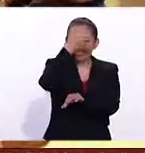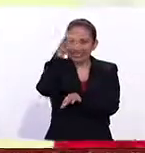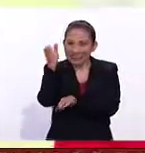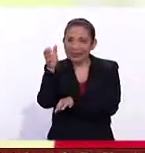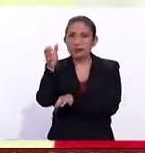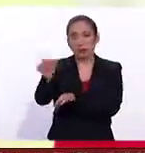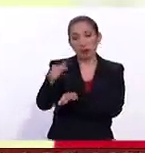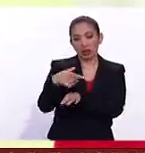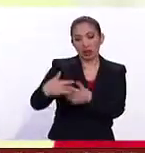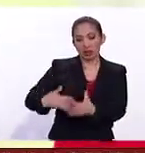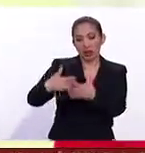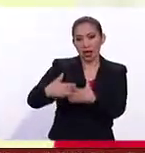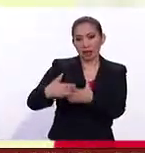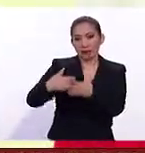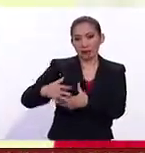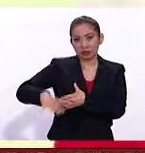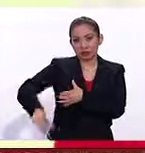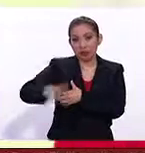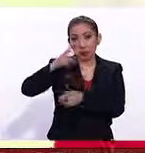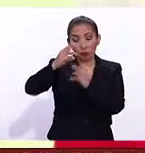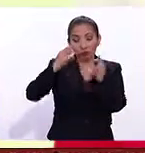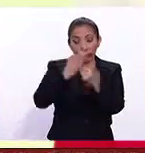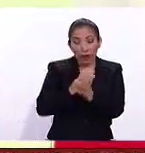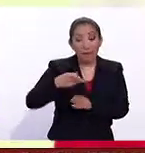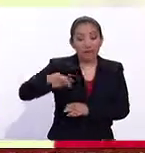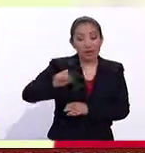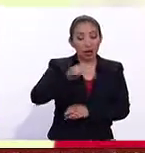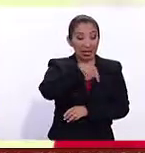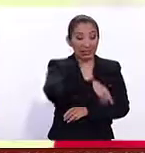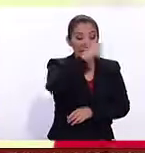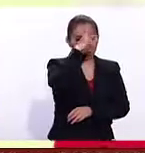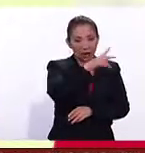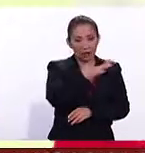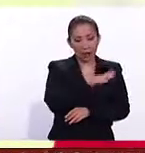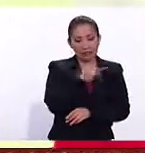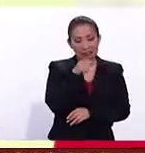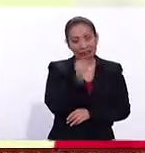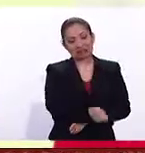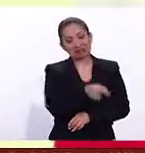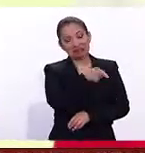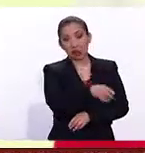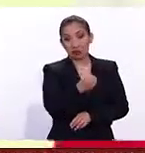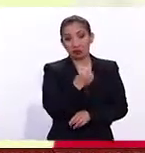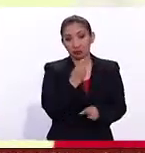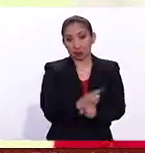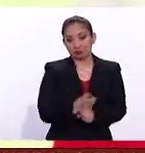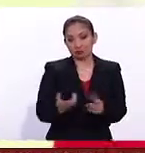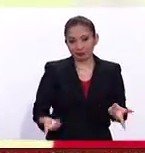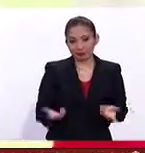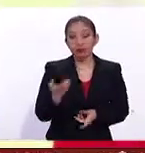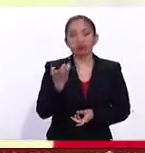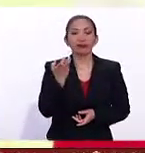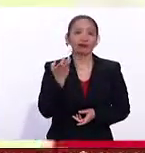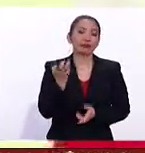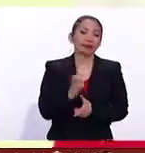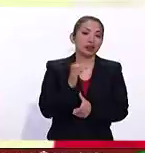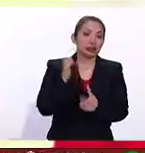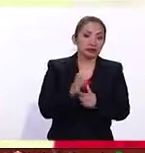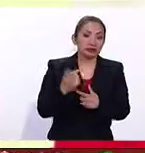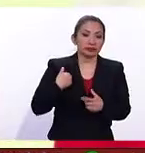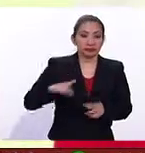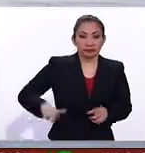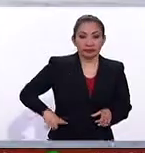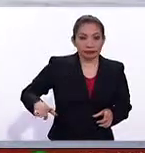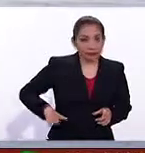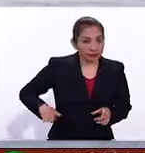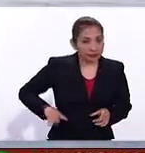climático porque son empresas que operan a nivel global, pero en México sí eso representa una oportunidad. Entonces, como